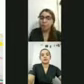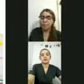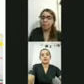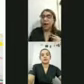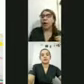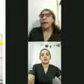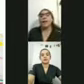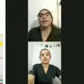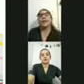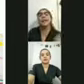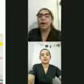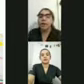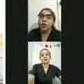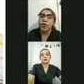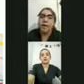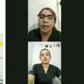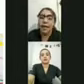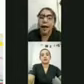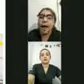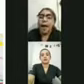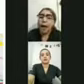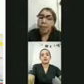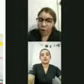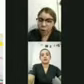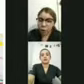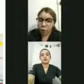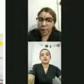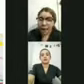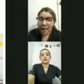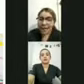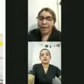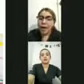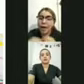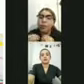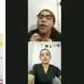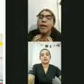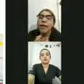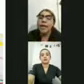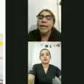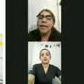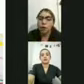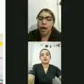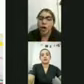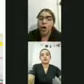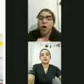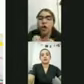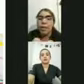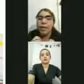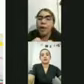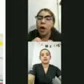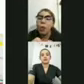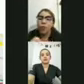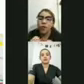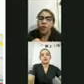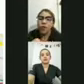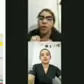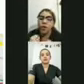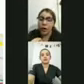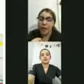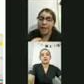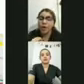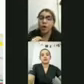Entonces, algo para resaltar sobre este capítulo es que tenemos que ver la escritura no solamente como un